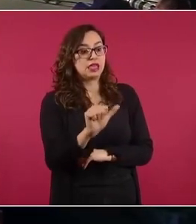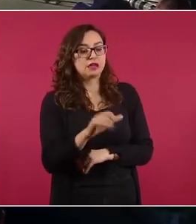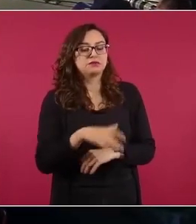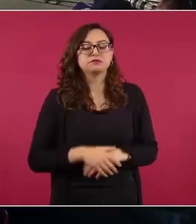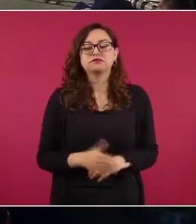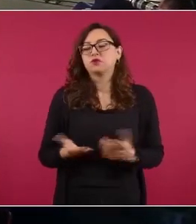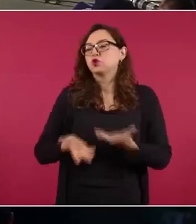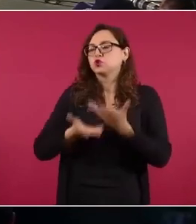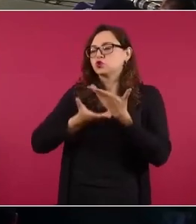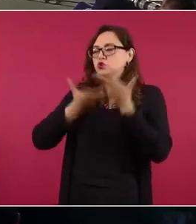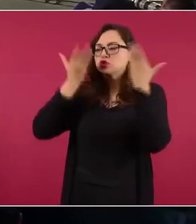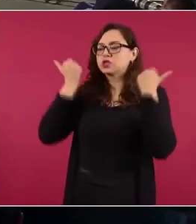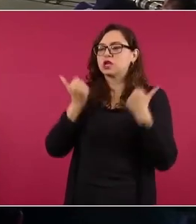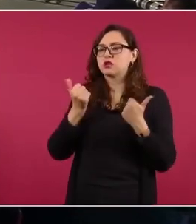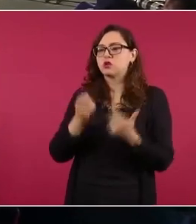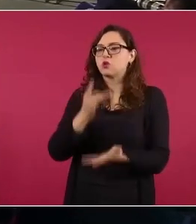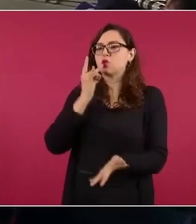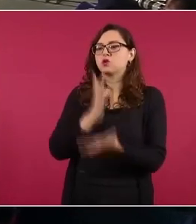que